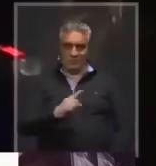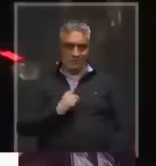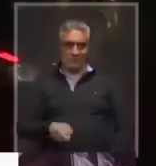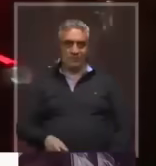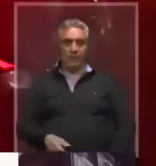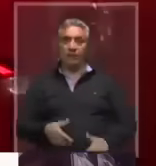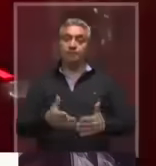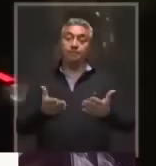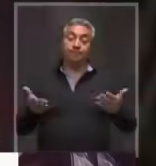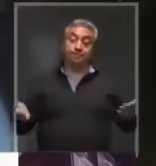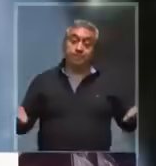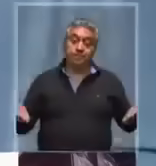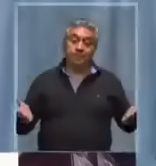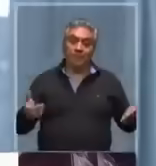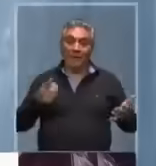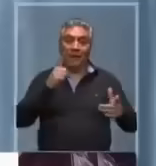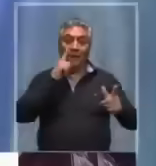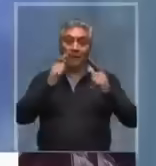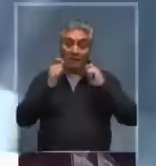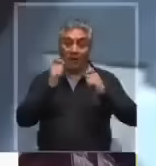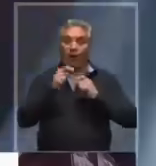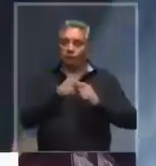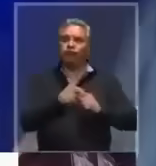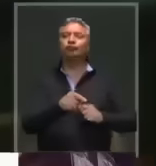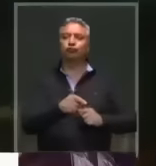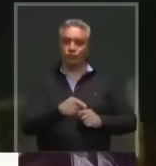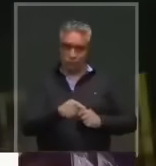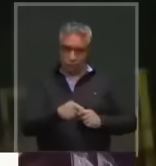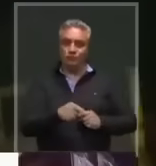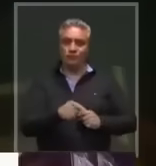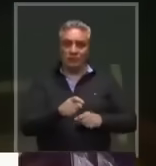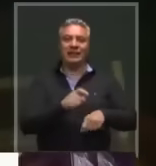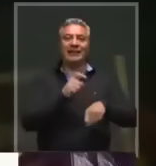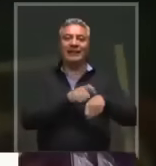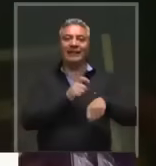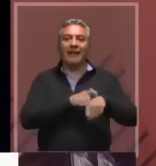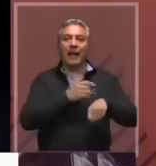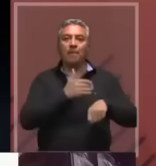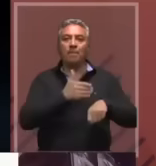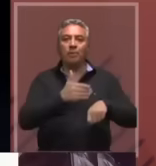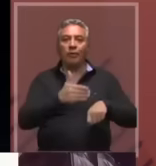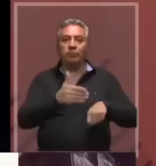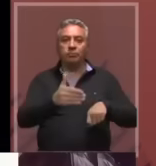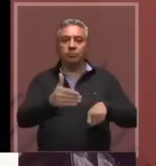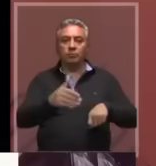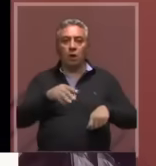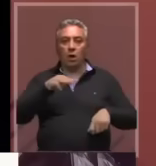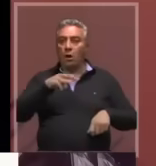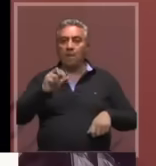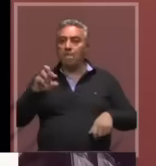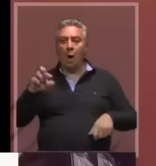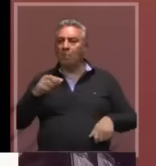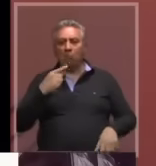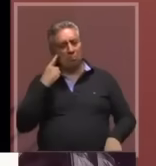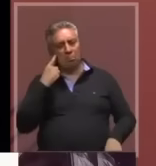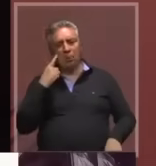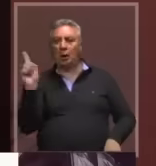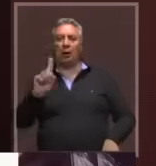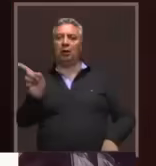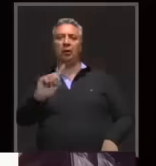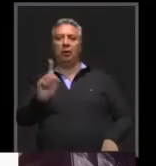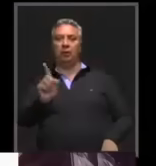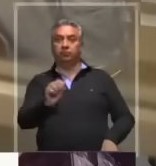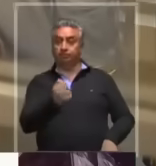Bueno, ese riesgo siempre estuvo latente, solo era cosa de tiempo, contrario a lo que el MOC proyectó.